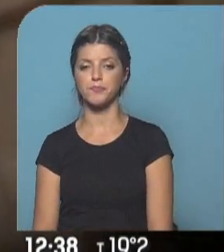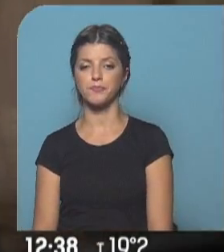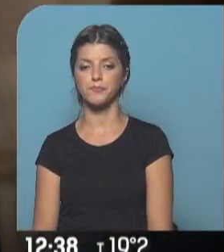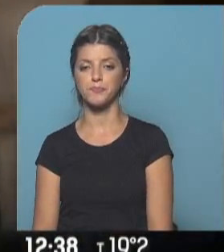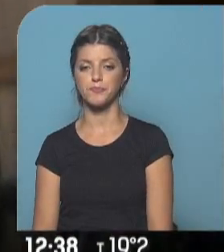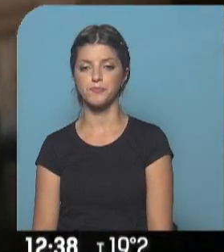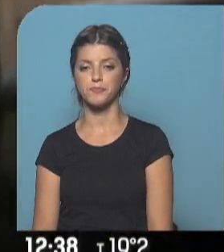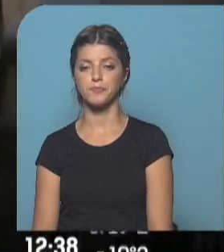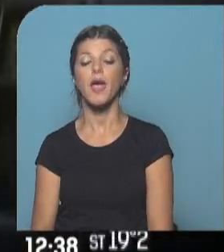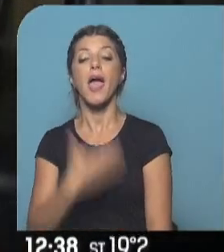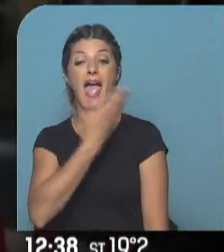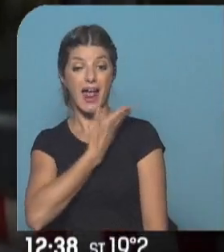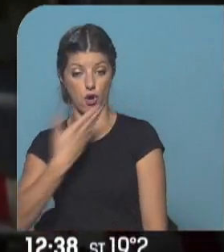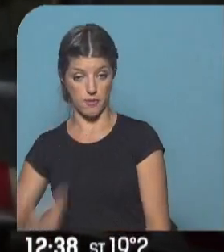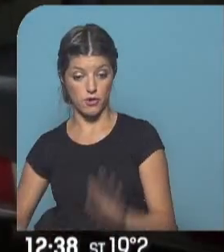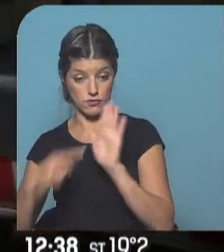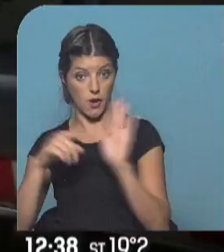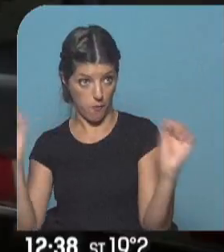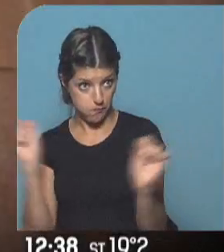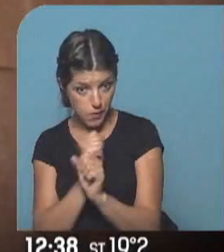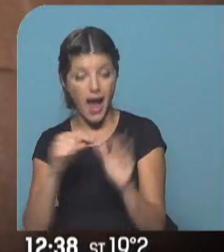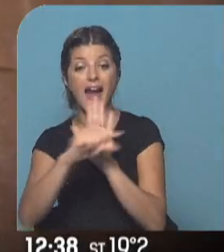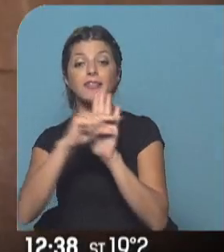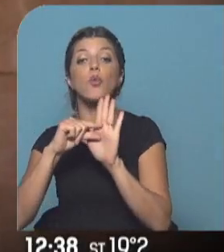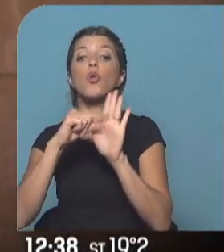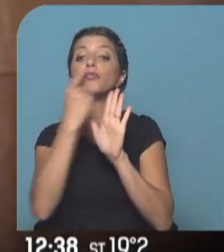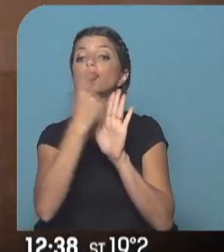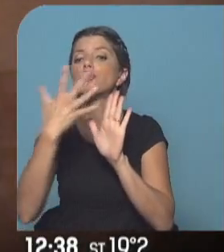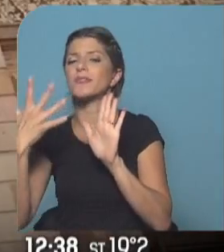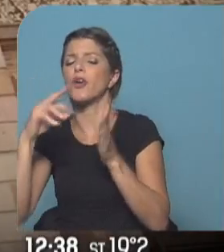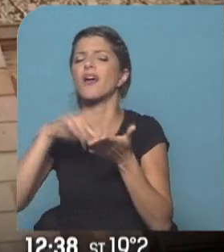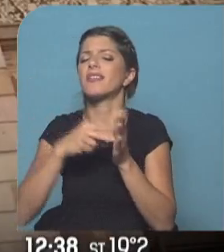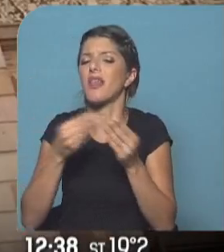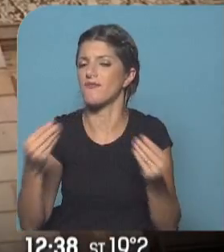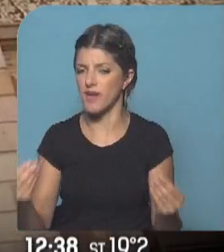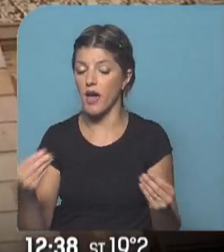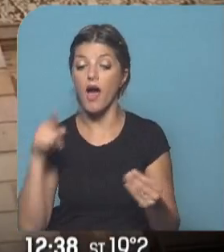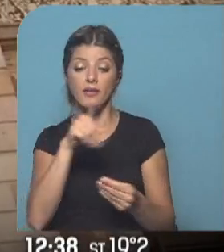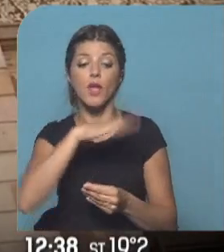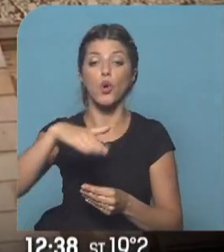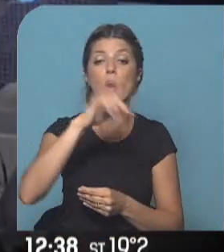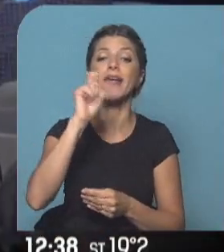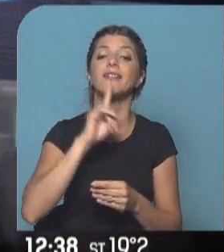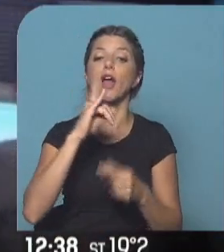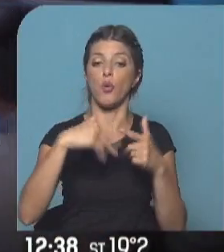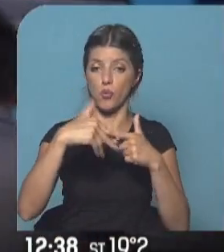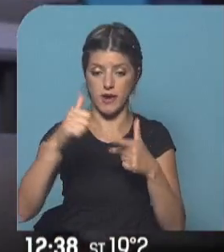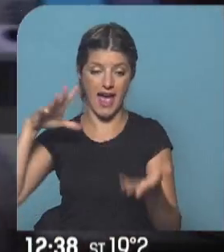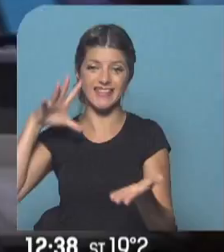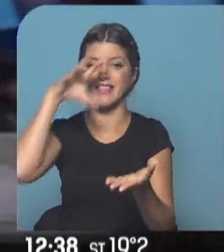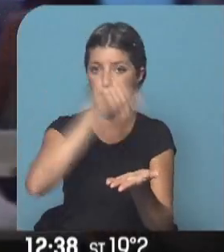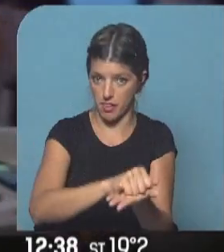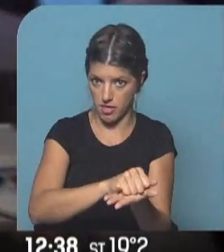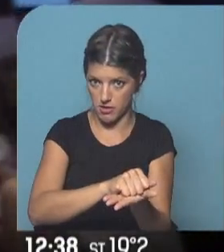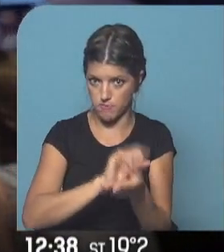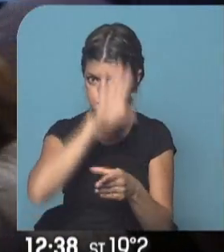del gobierno al aplicar el artículo 155 se traducirían en una virtual intervención a Cataluña. A su vez, el portavoz